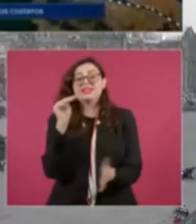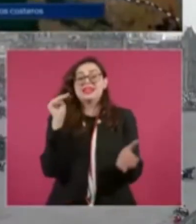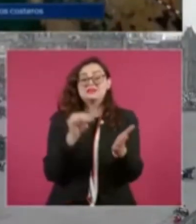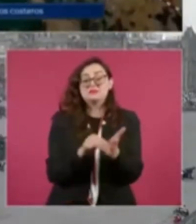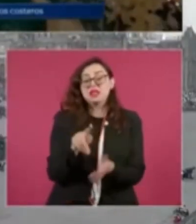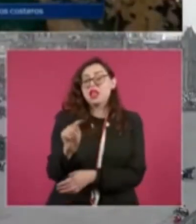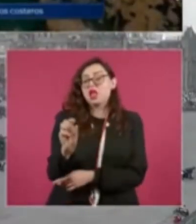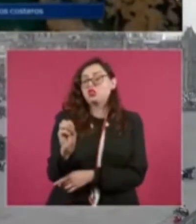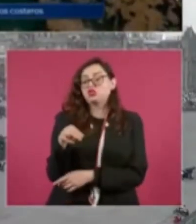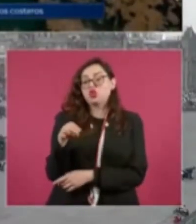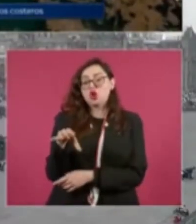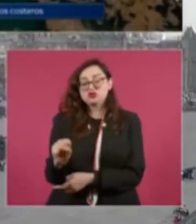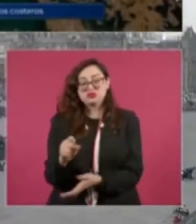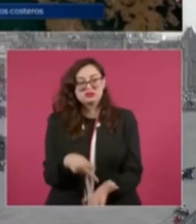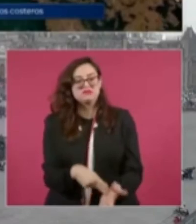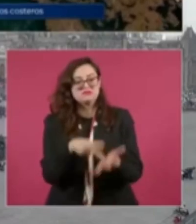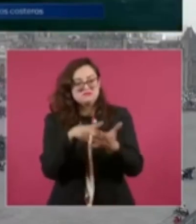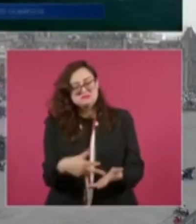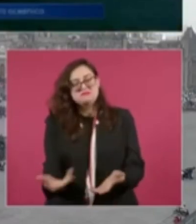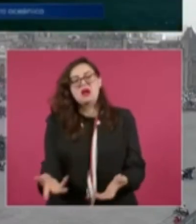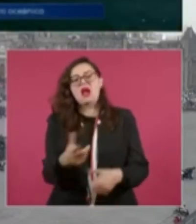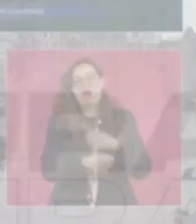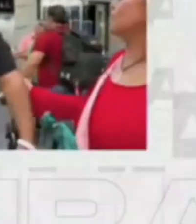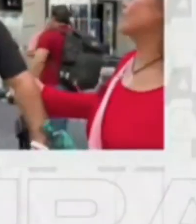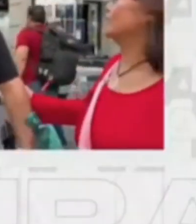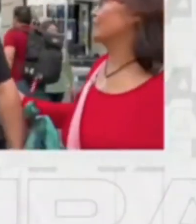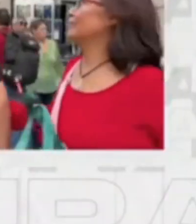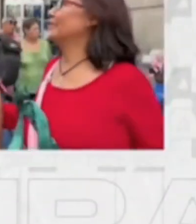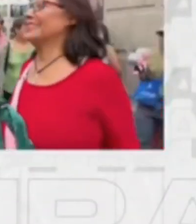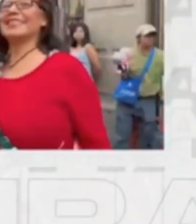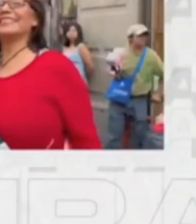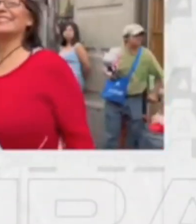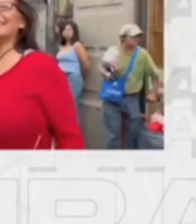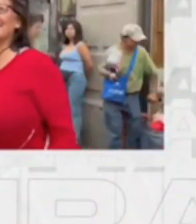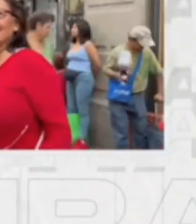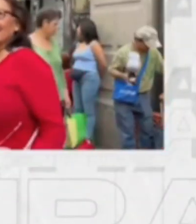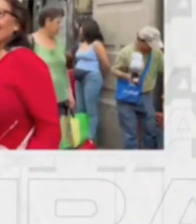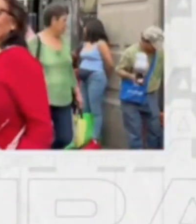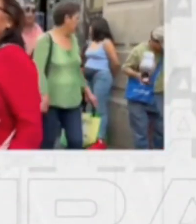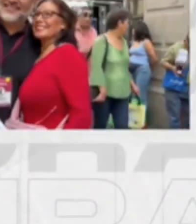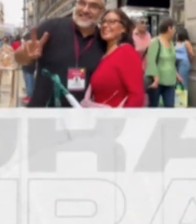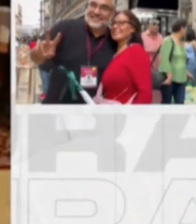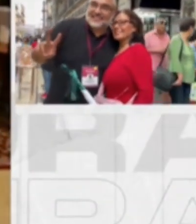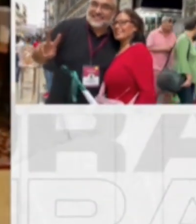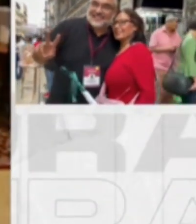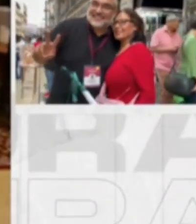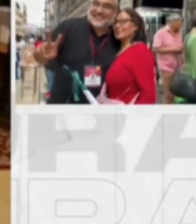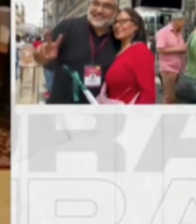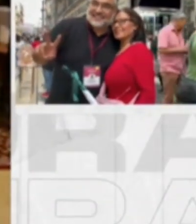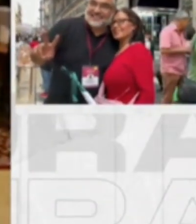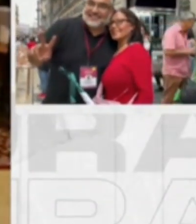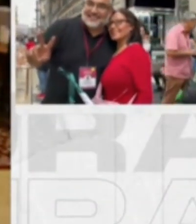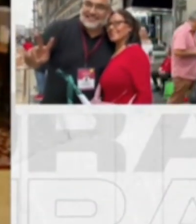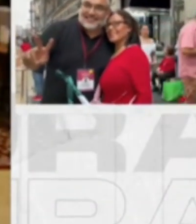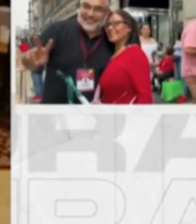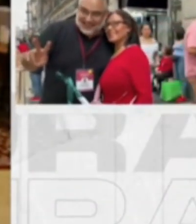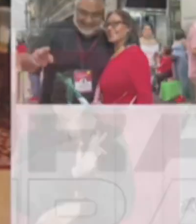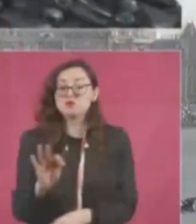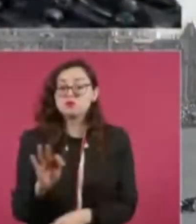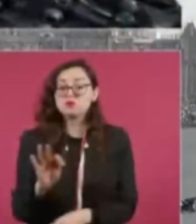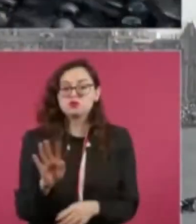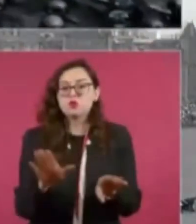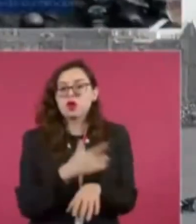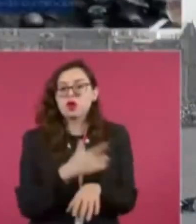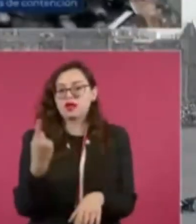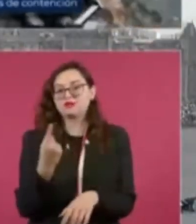efectivamente, tuvimos la oportunidad de platicar con la gente, de estar ahí cercanos a la gente. Miren,